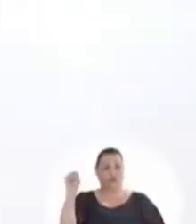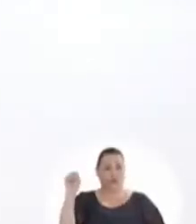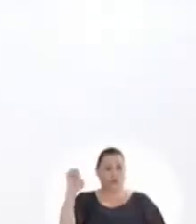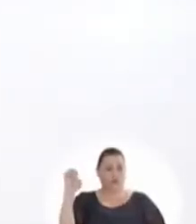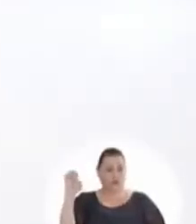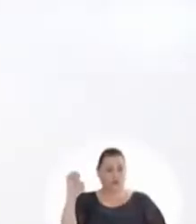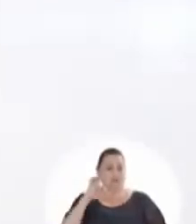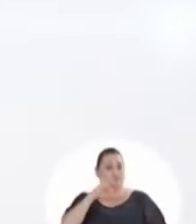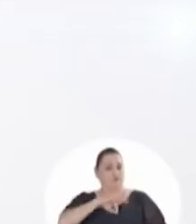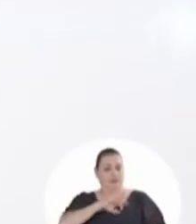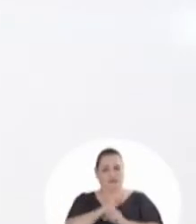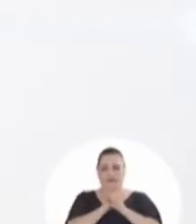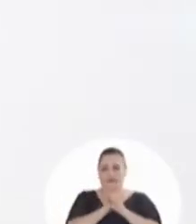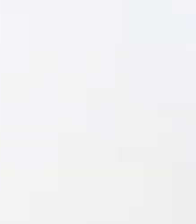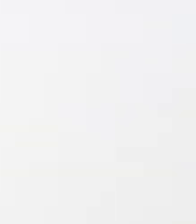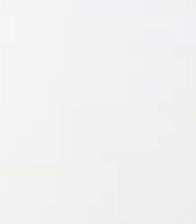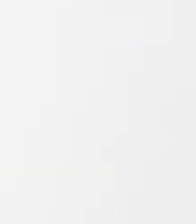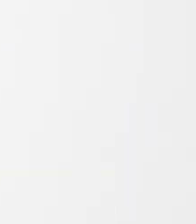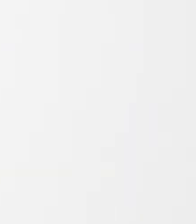Elecciones se lo garantiza.